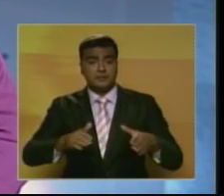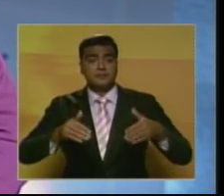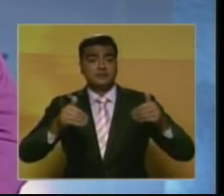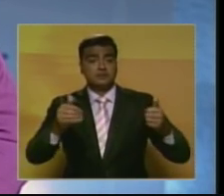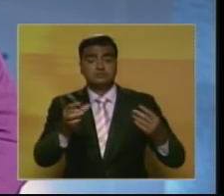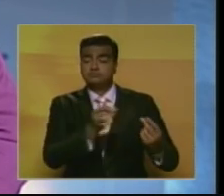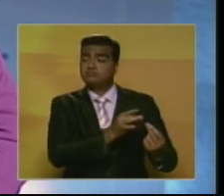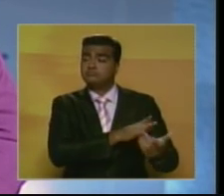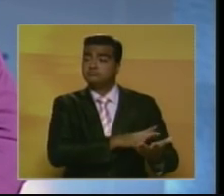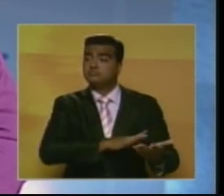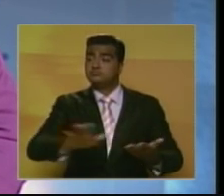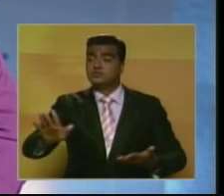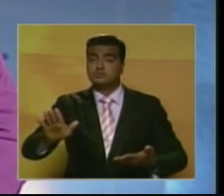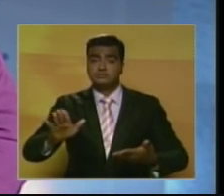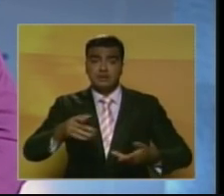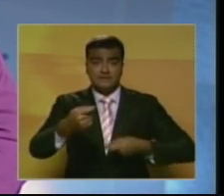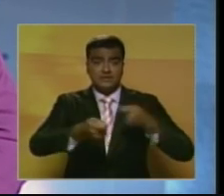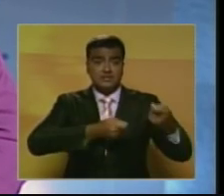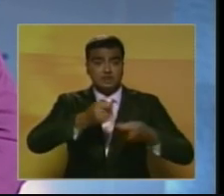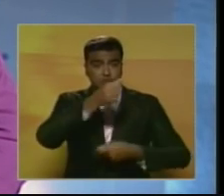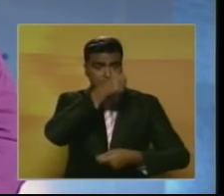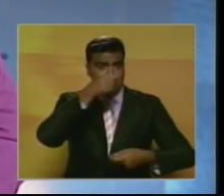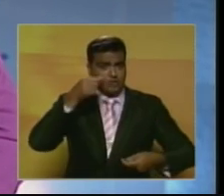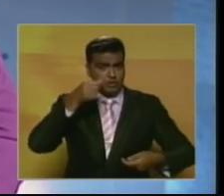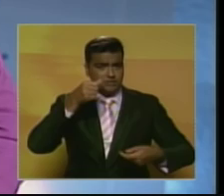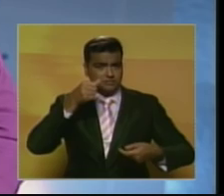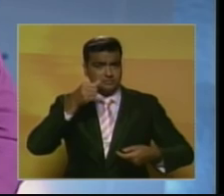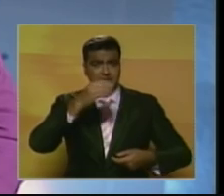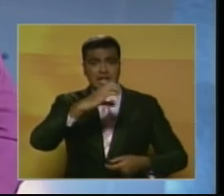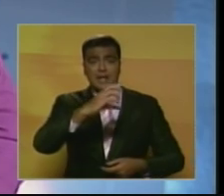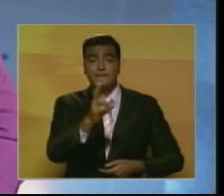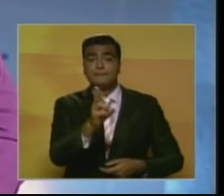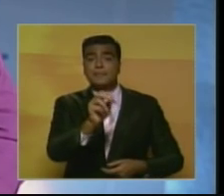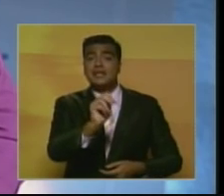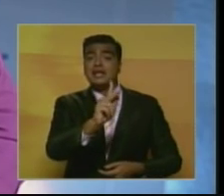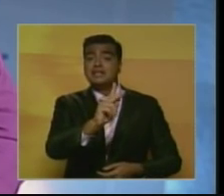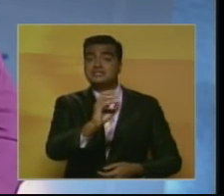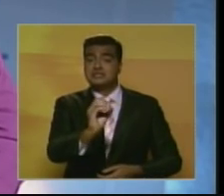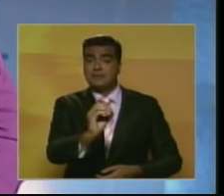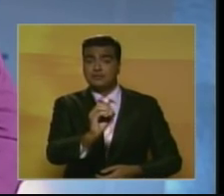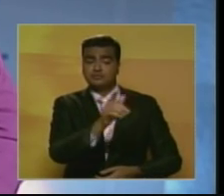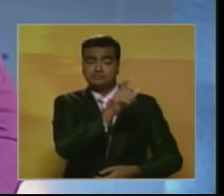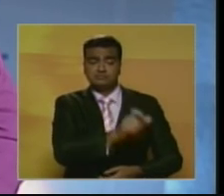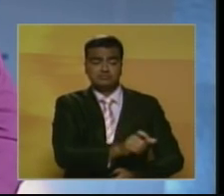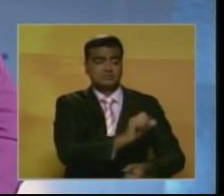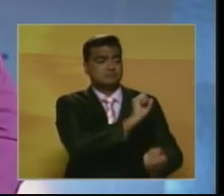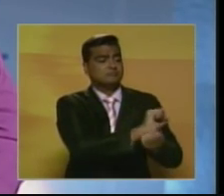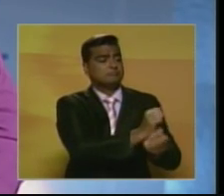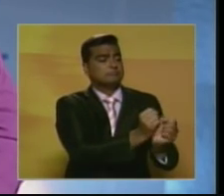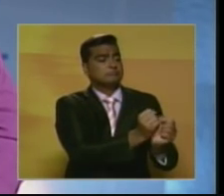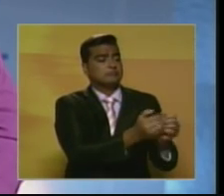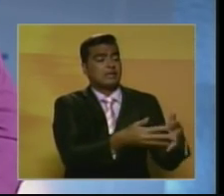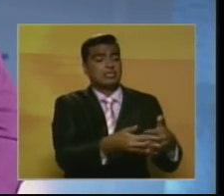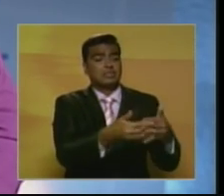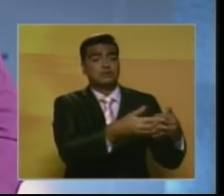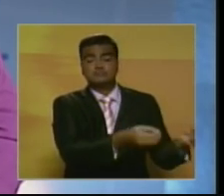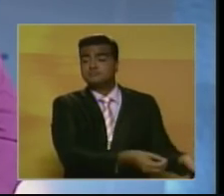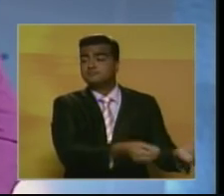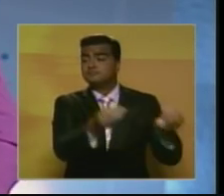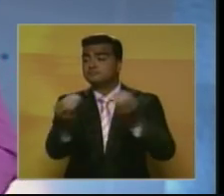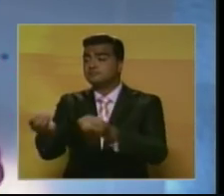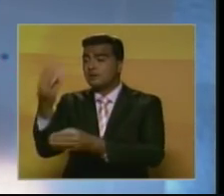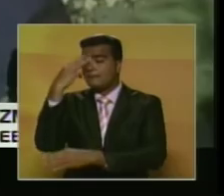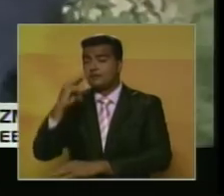extraditar a Estados Unidos al narcotraficante Joaquín El Chapo Guzmán, quien fue recapturado el pasado viernes y encarcelado nuevamente en el penal de